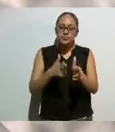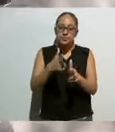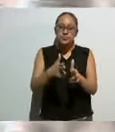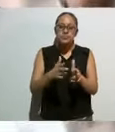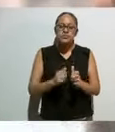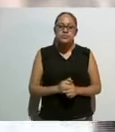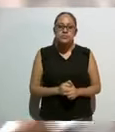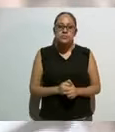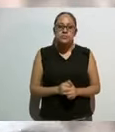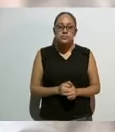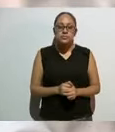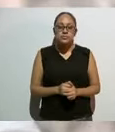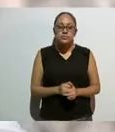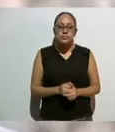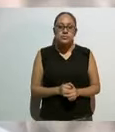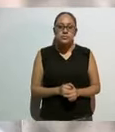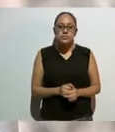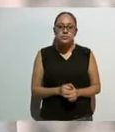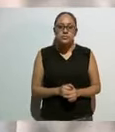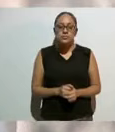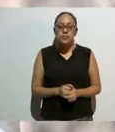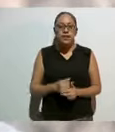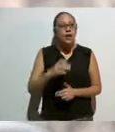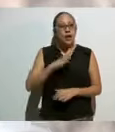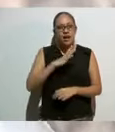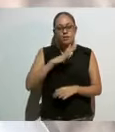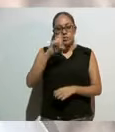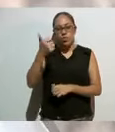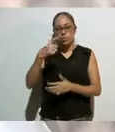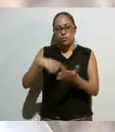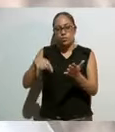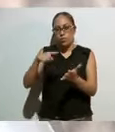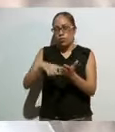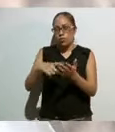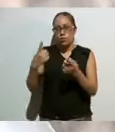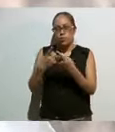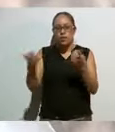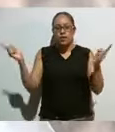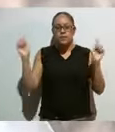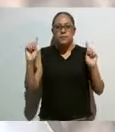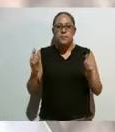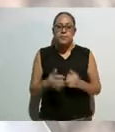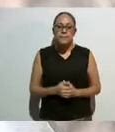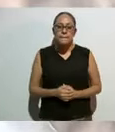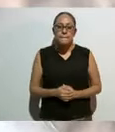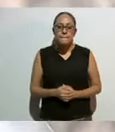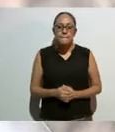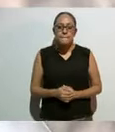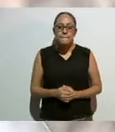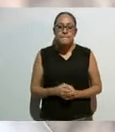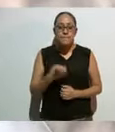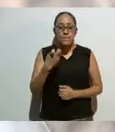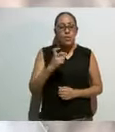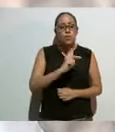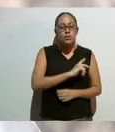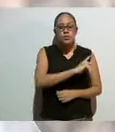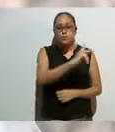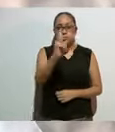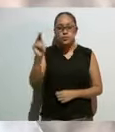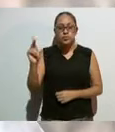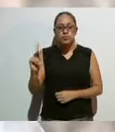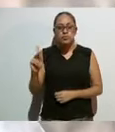y las zonas aledañas, la estación, todo era propiedad